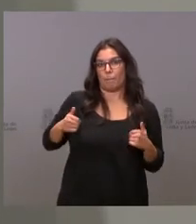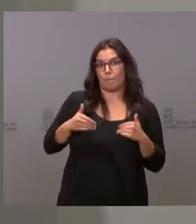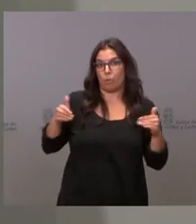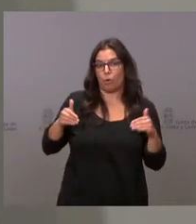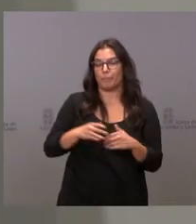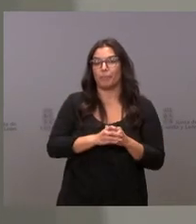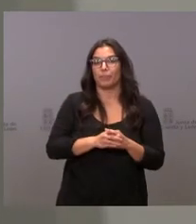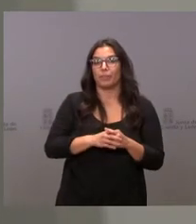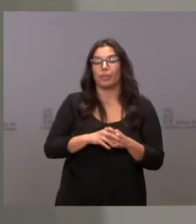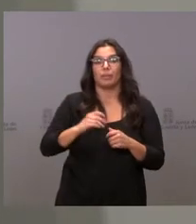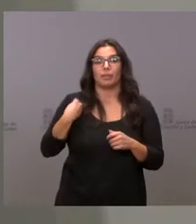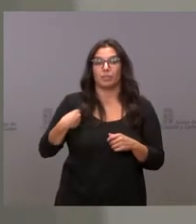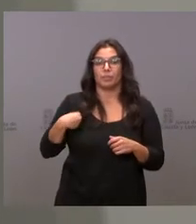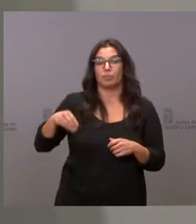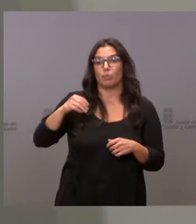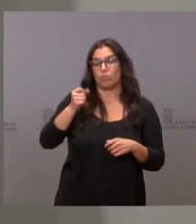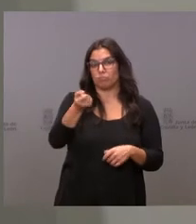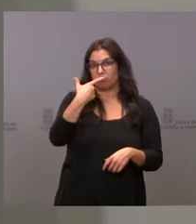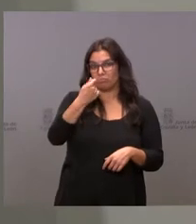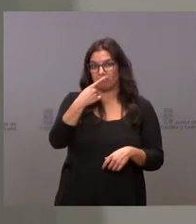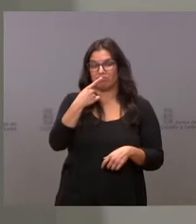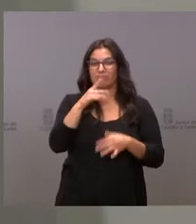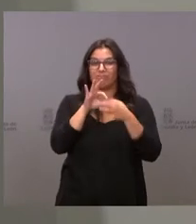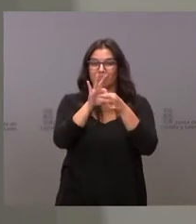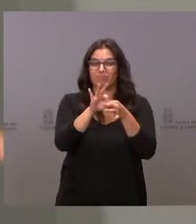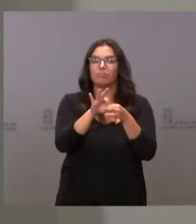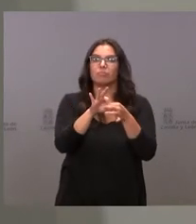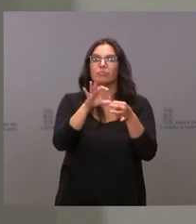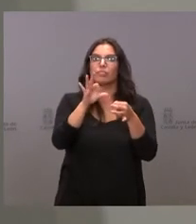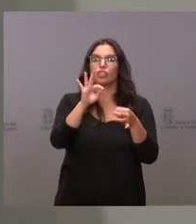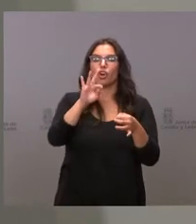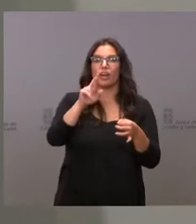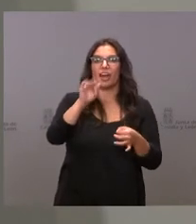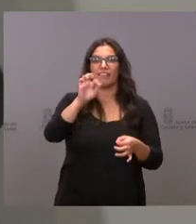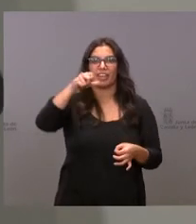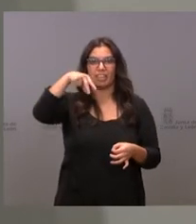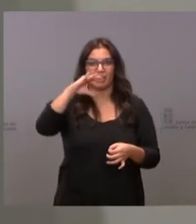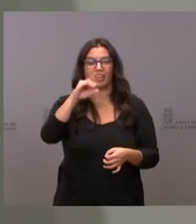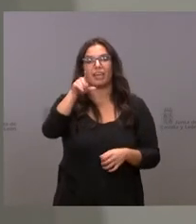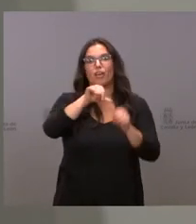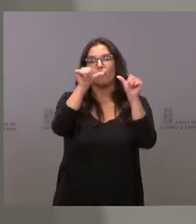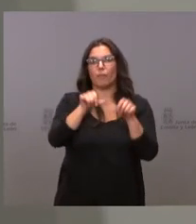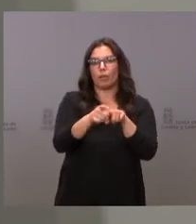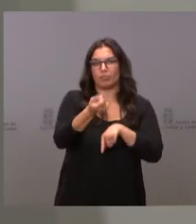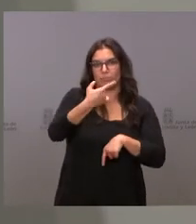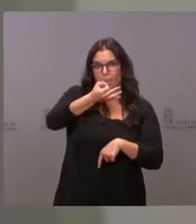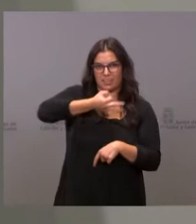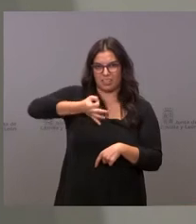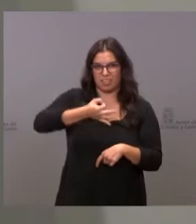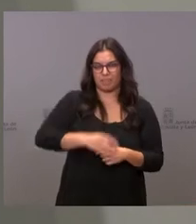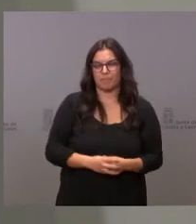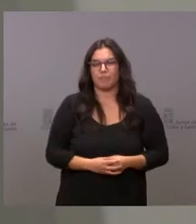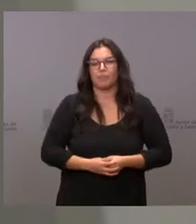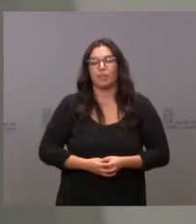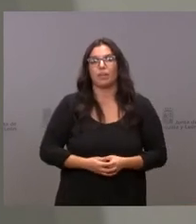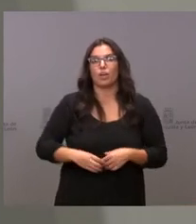basados en el principio activo del sorafenib, que se presentan en formatos de comprimidos orales. La Consejería de Sanidad